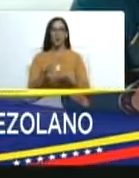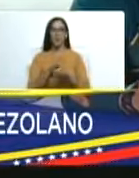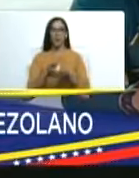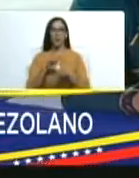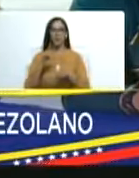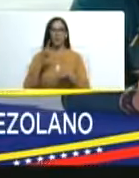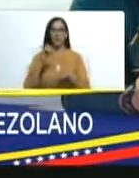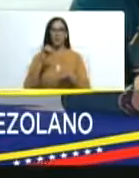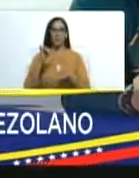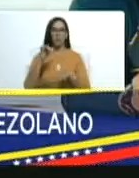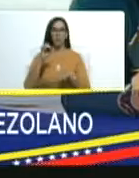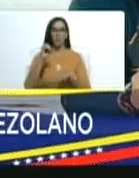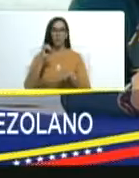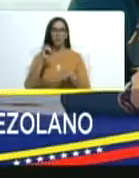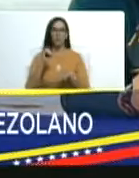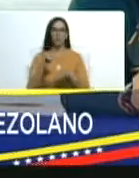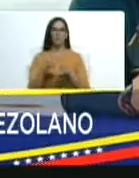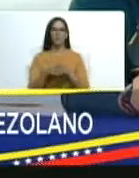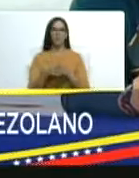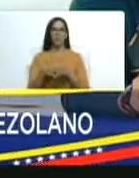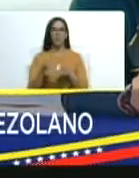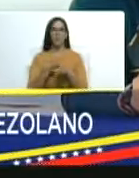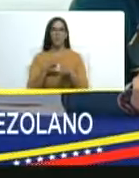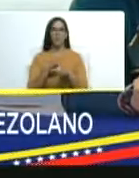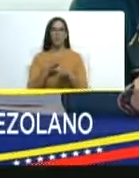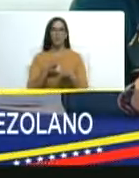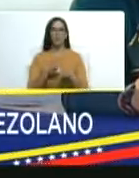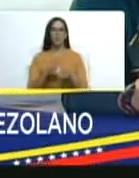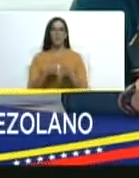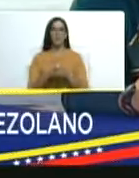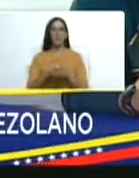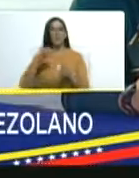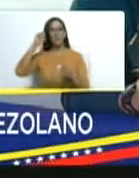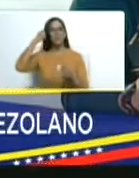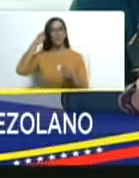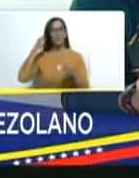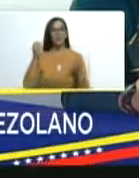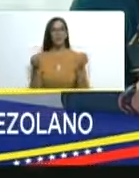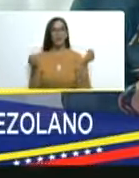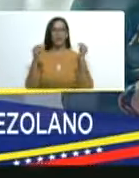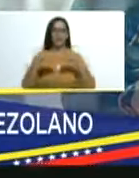Loyo y al ministro Tellechea que se acuerde con ustedes